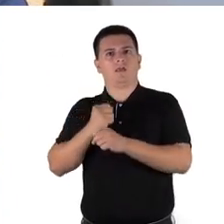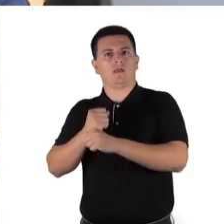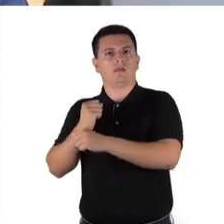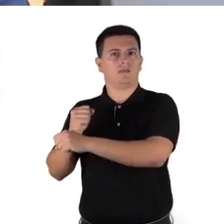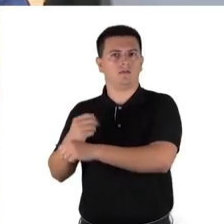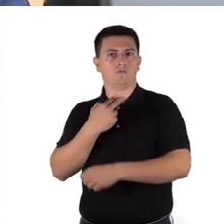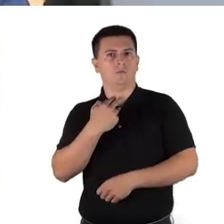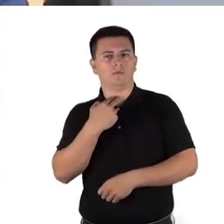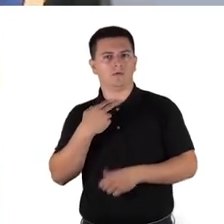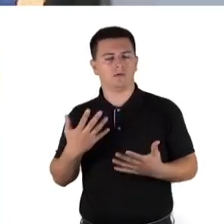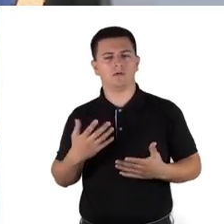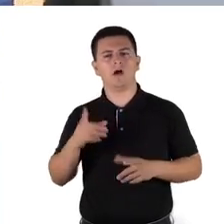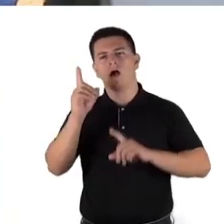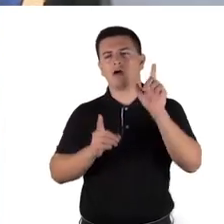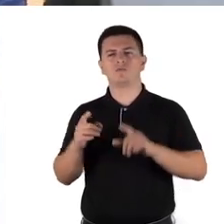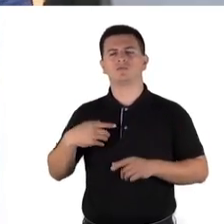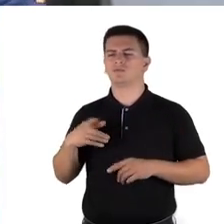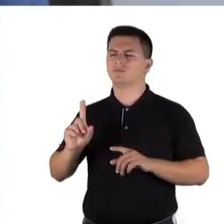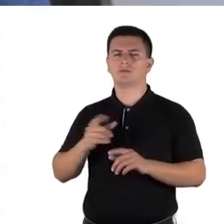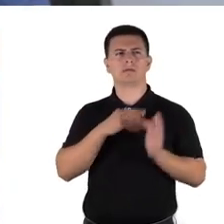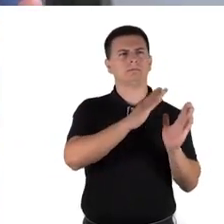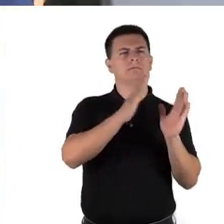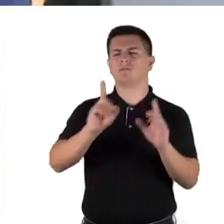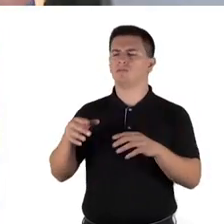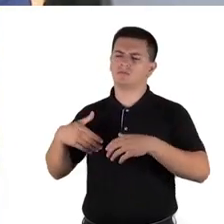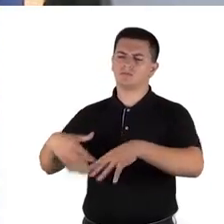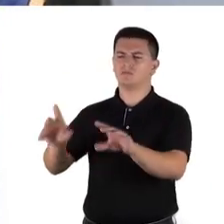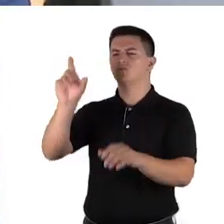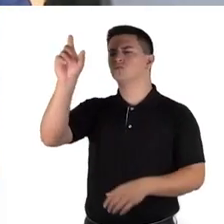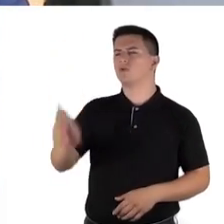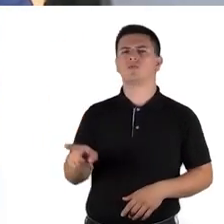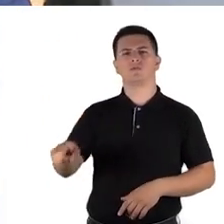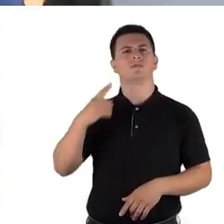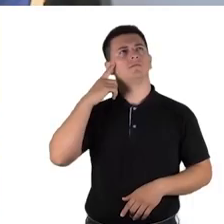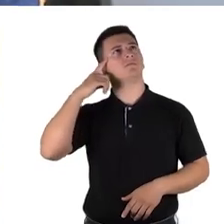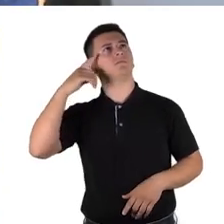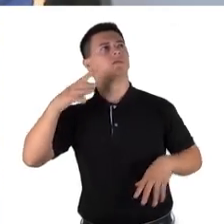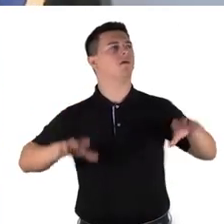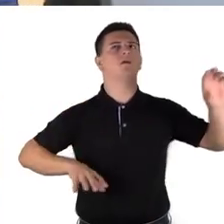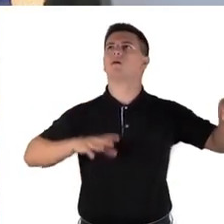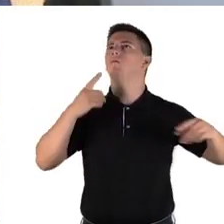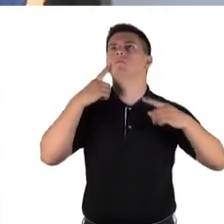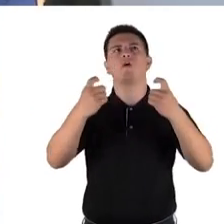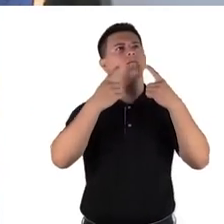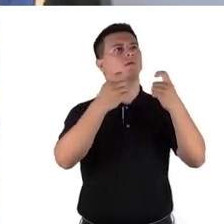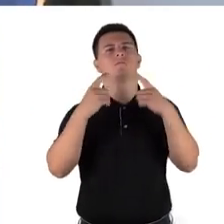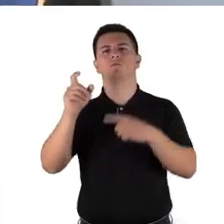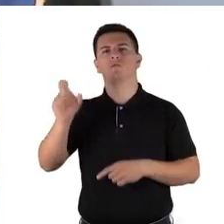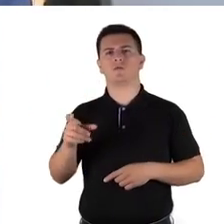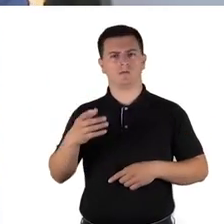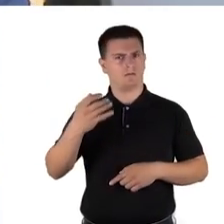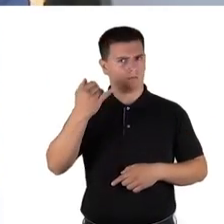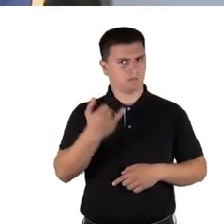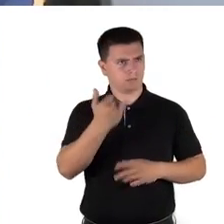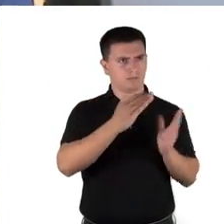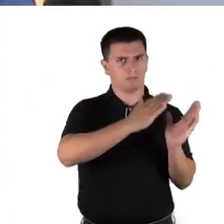está con un montón de actividades. Hay otros que dicen, no, le voy a dar toda la libertad y que no tenga rutina y que explore, digamos. ¿Hay un equilibrio